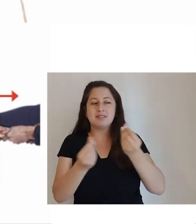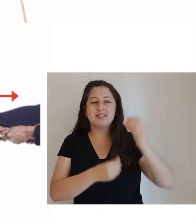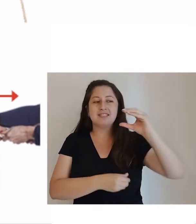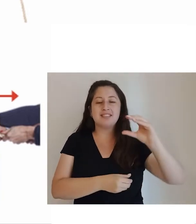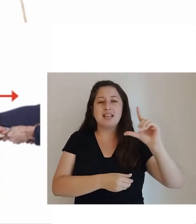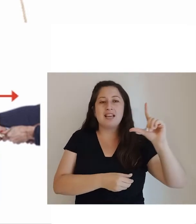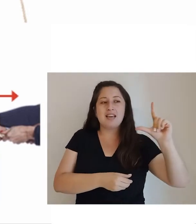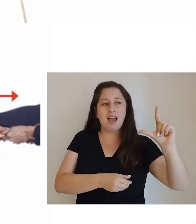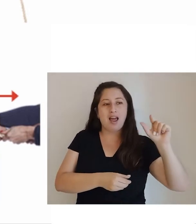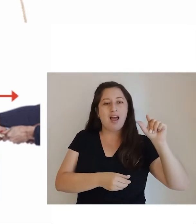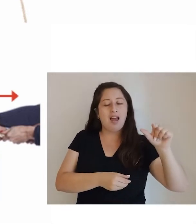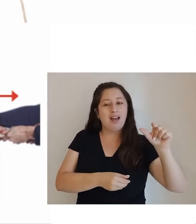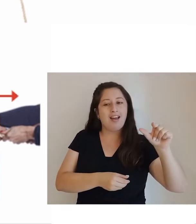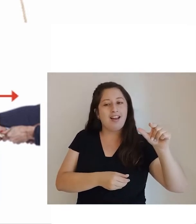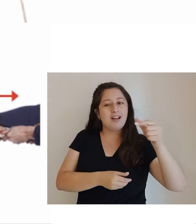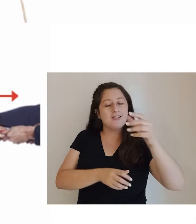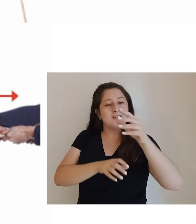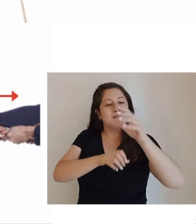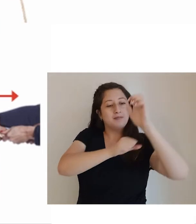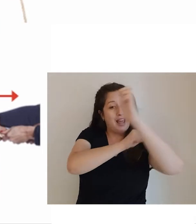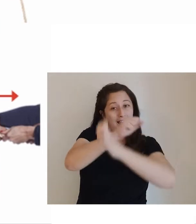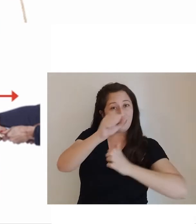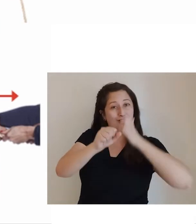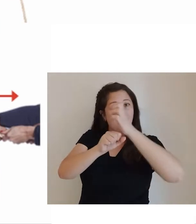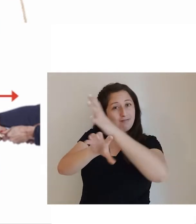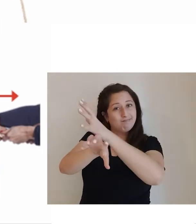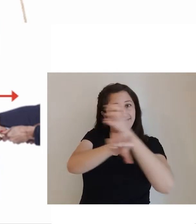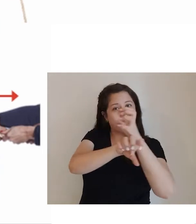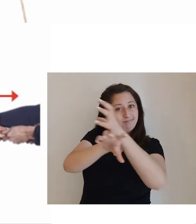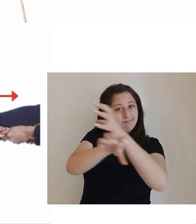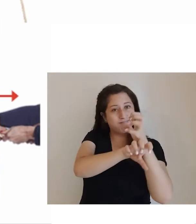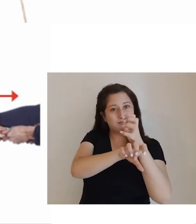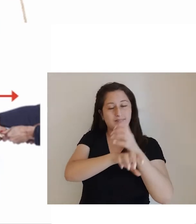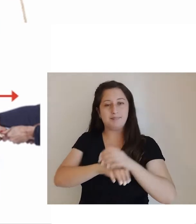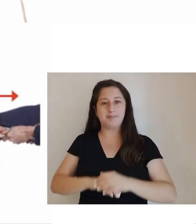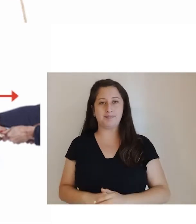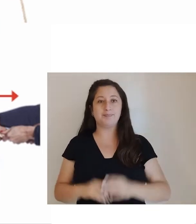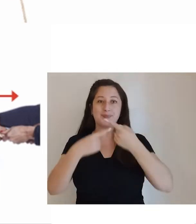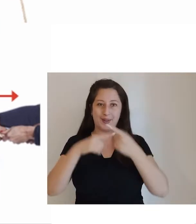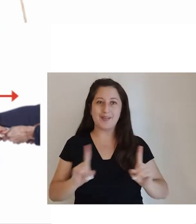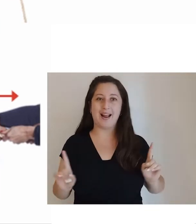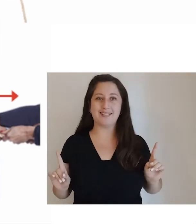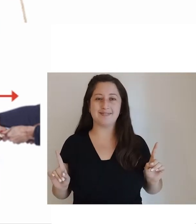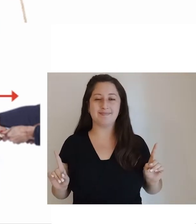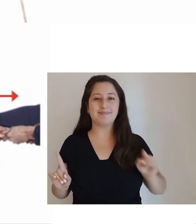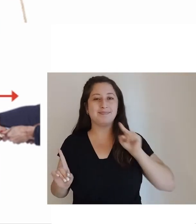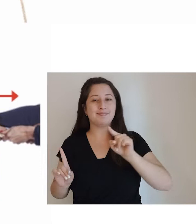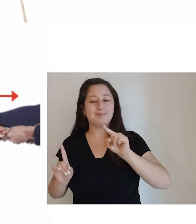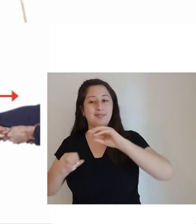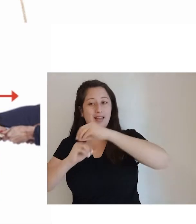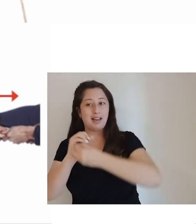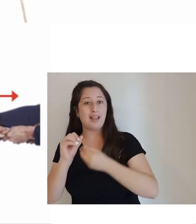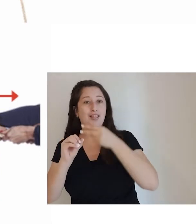hidrógeno tuviera más manos tirando de la cuerda, a diferencia del hidrógeno que